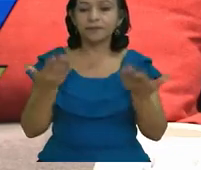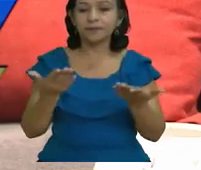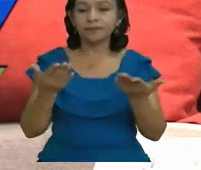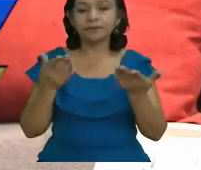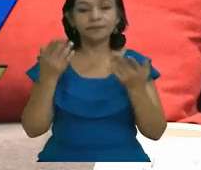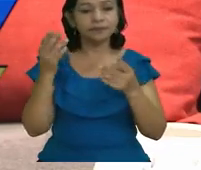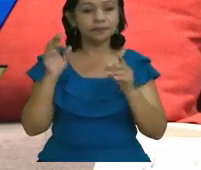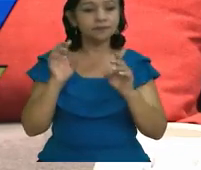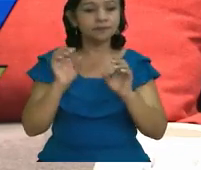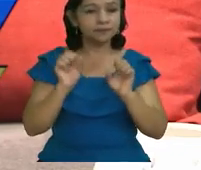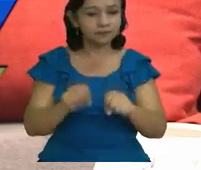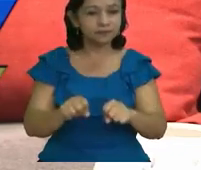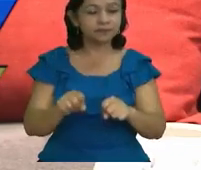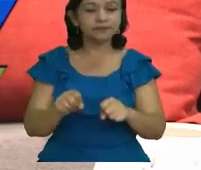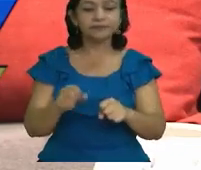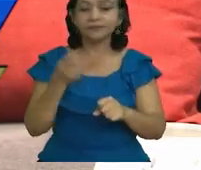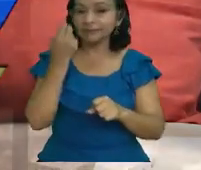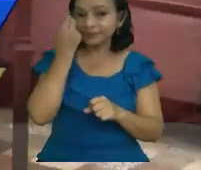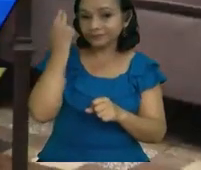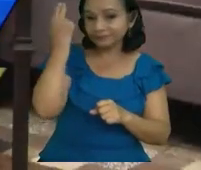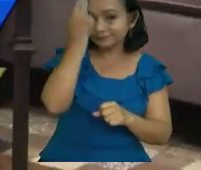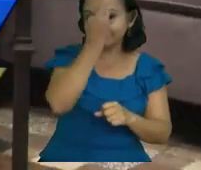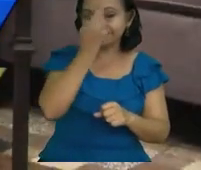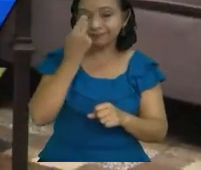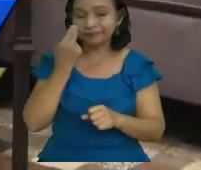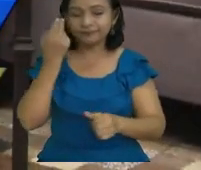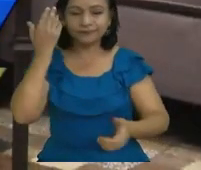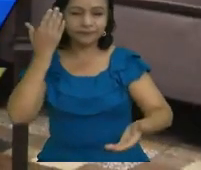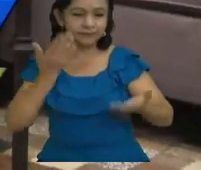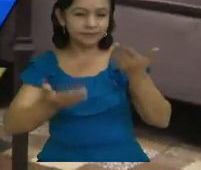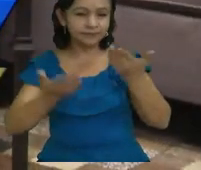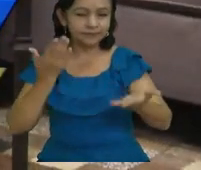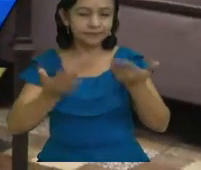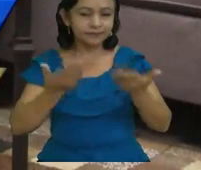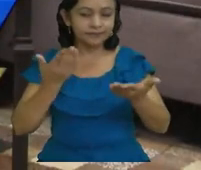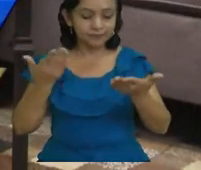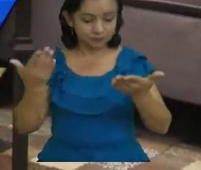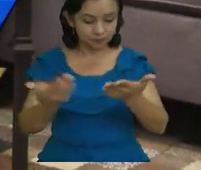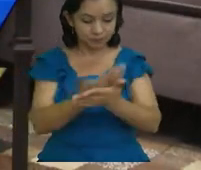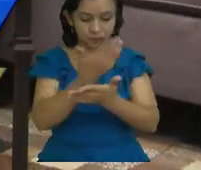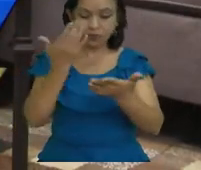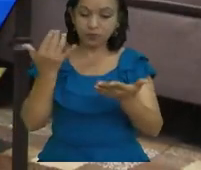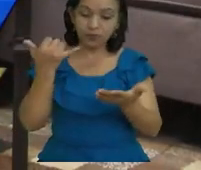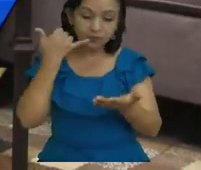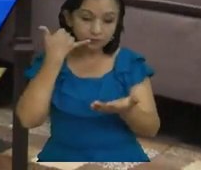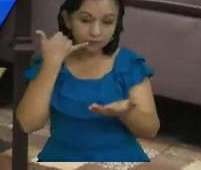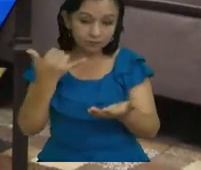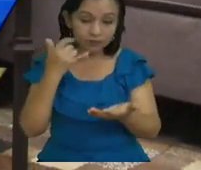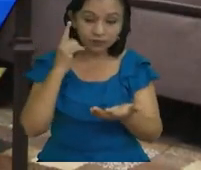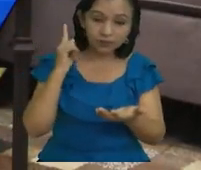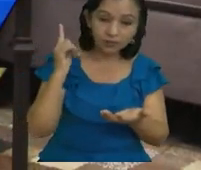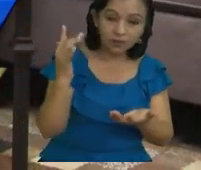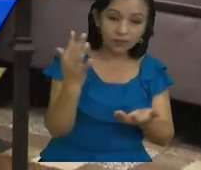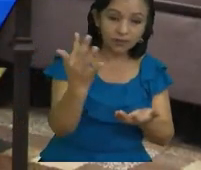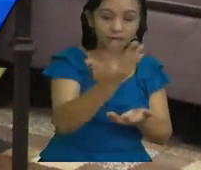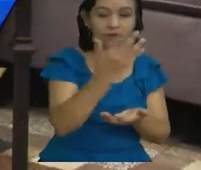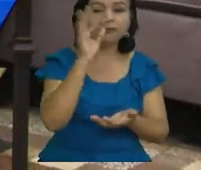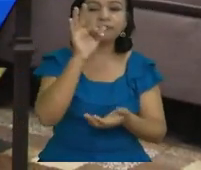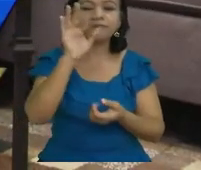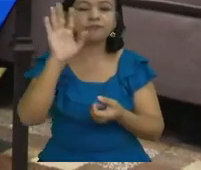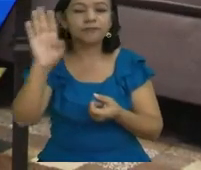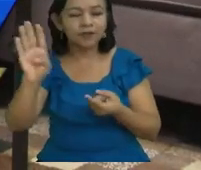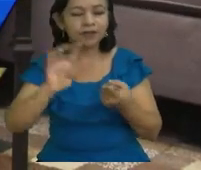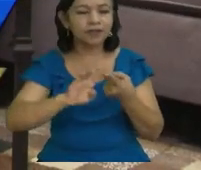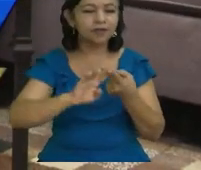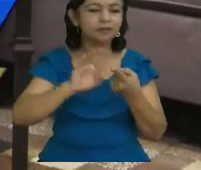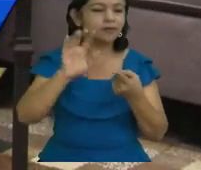estas aplicaciones. Le hago la consulta porque de repente cuando hablamos de uso de nuevas tecnologías, todo el mundo piensa que solamente Facebook o redes sociales.